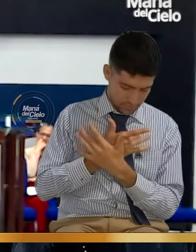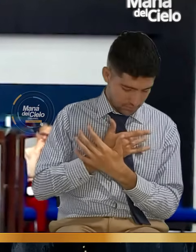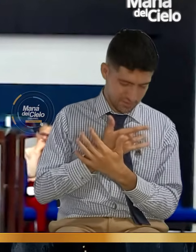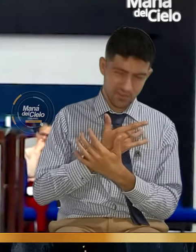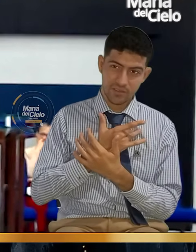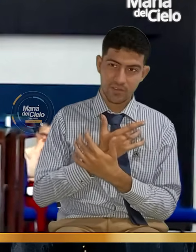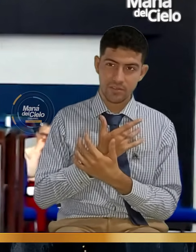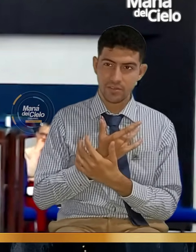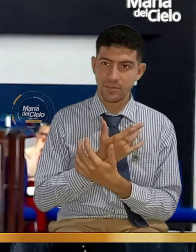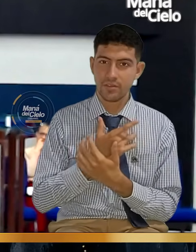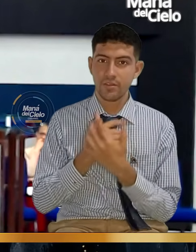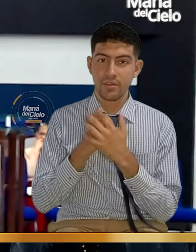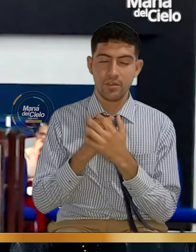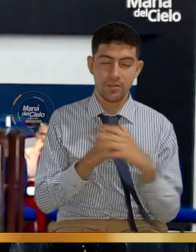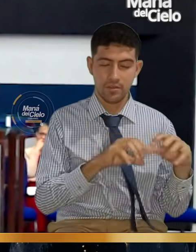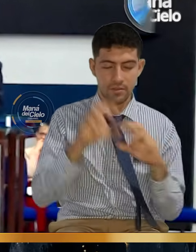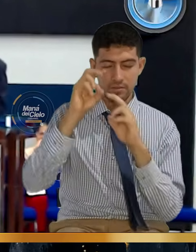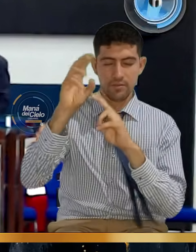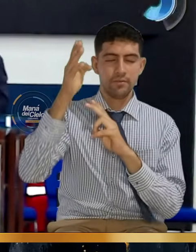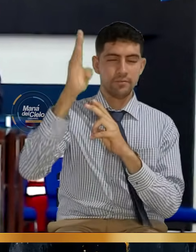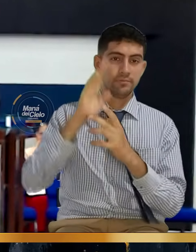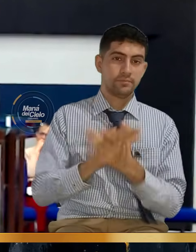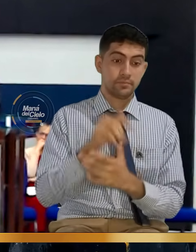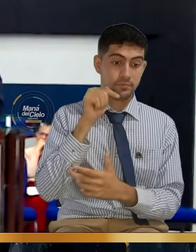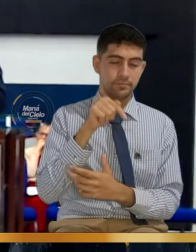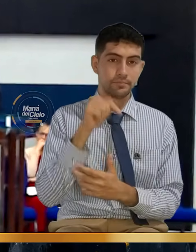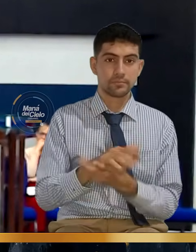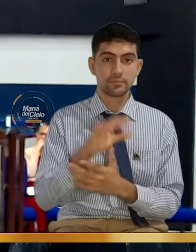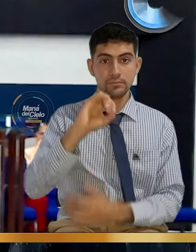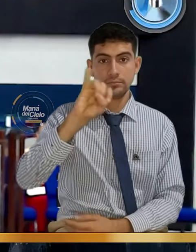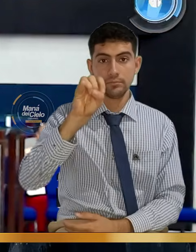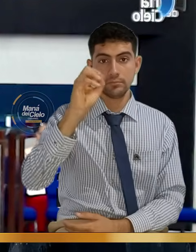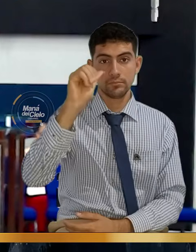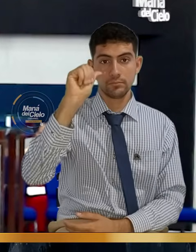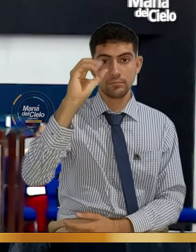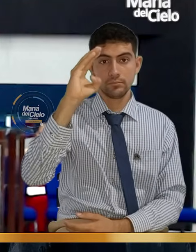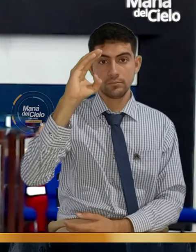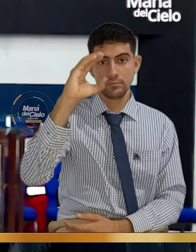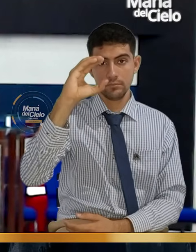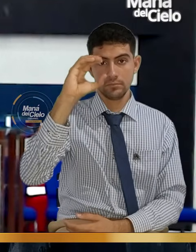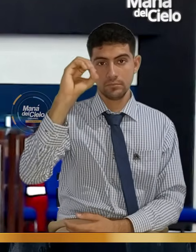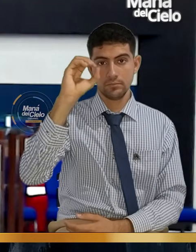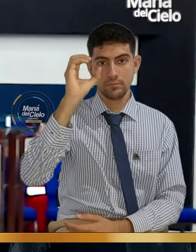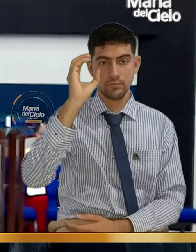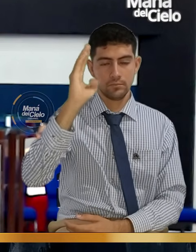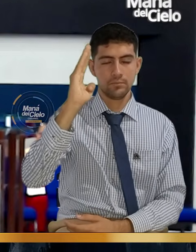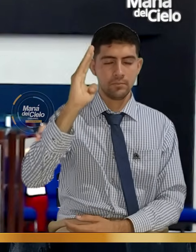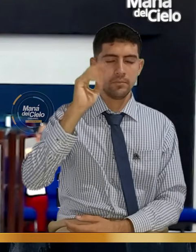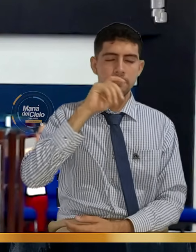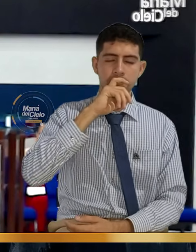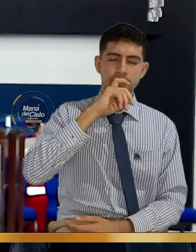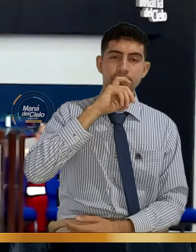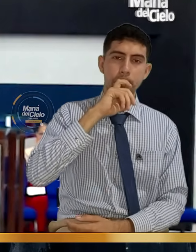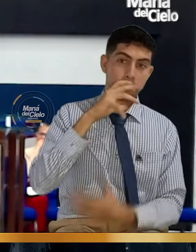Así nacieron, el uno venía hablando al otro. Y el uno era velludo y el otro era lampiño, dice el texto bíblico.